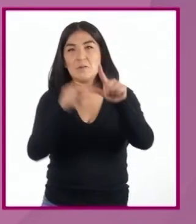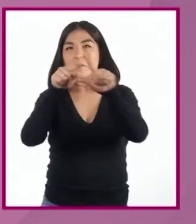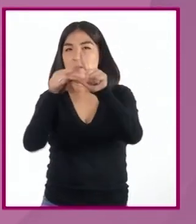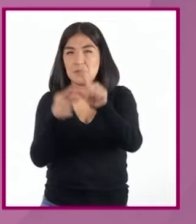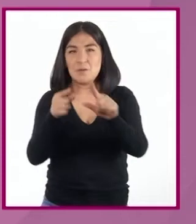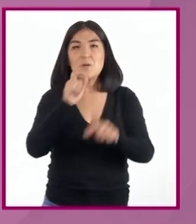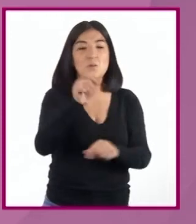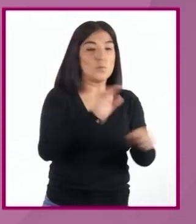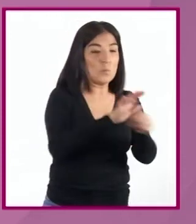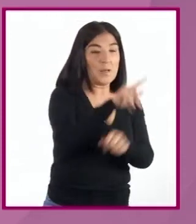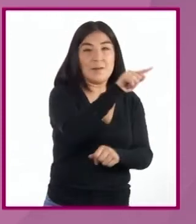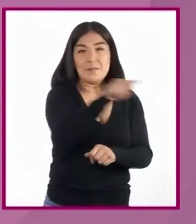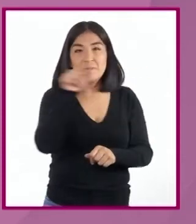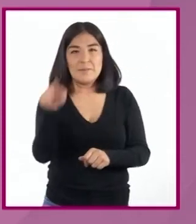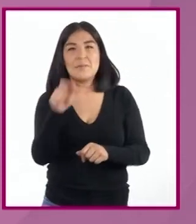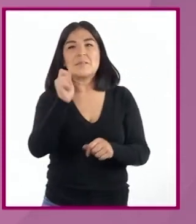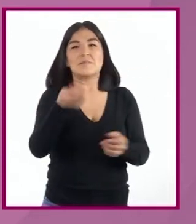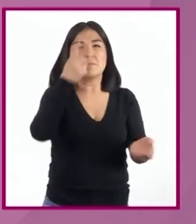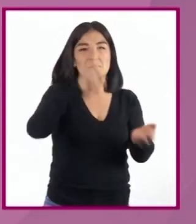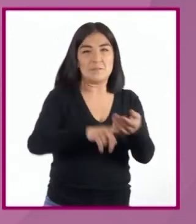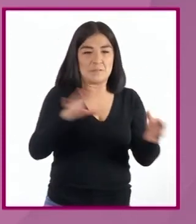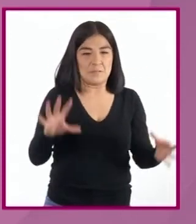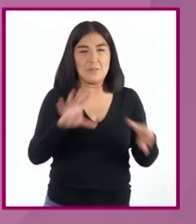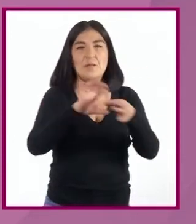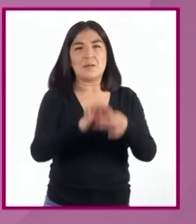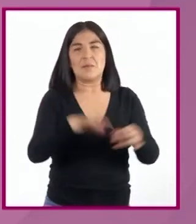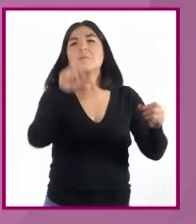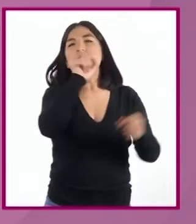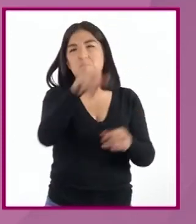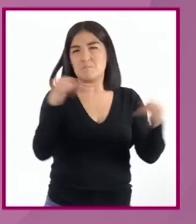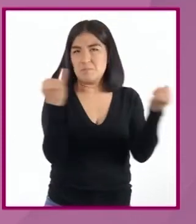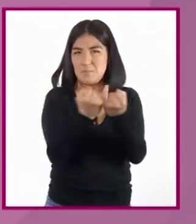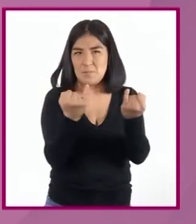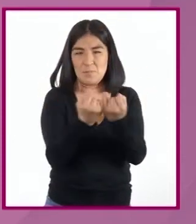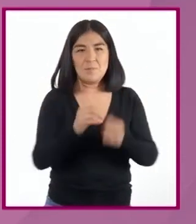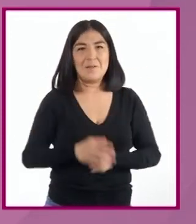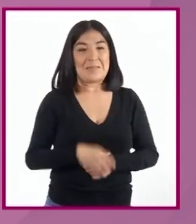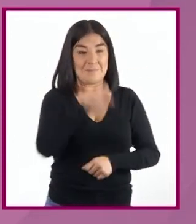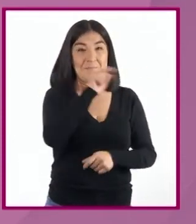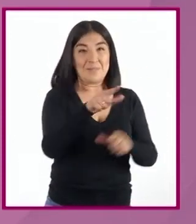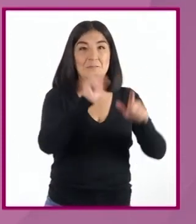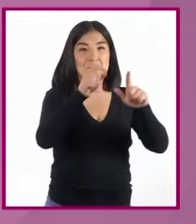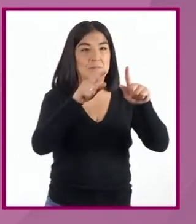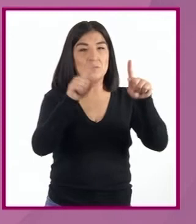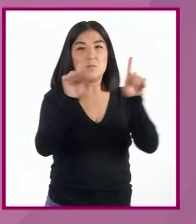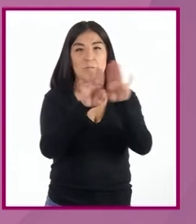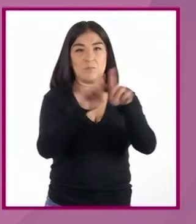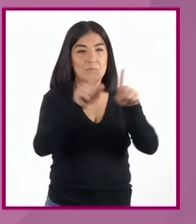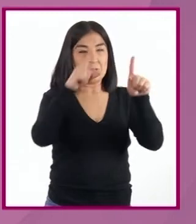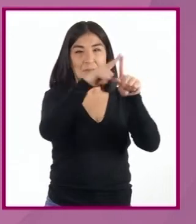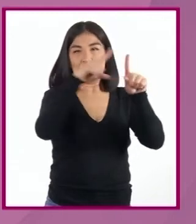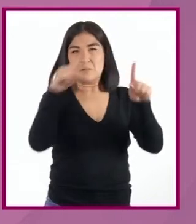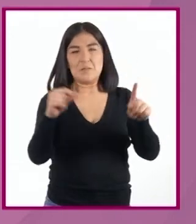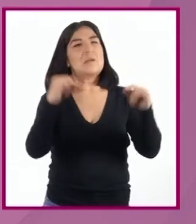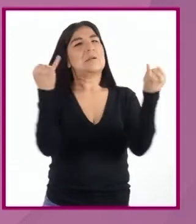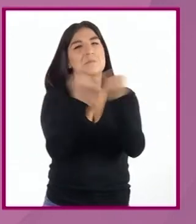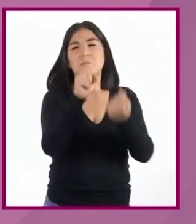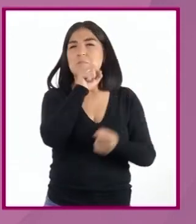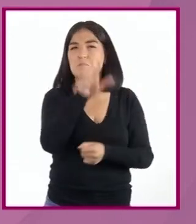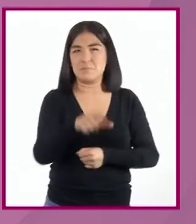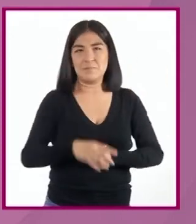de los lados comprendidos entre ellos también es igual, estos triángulos son congruentes.